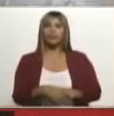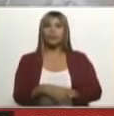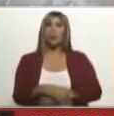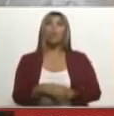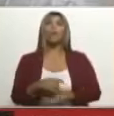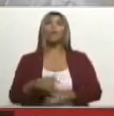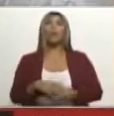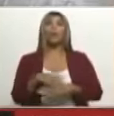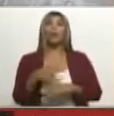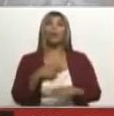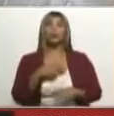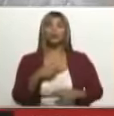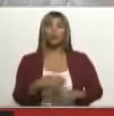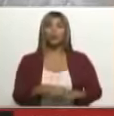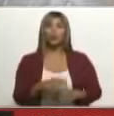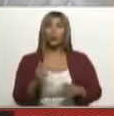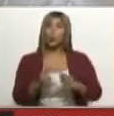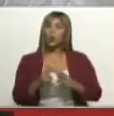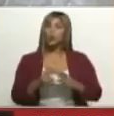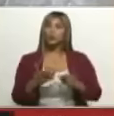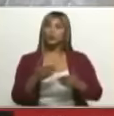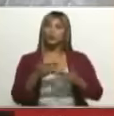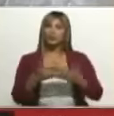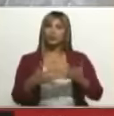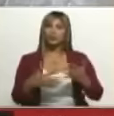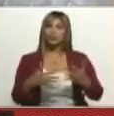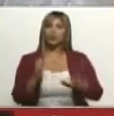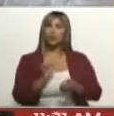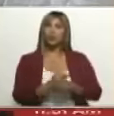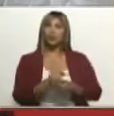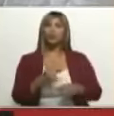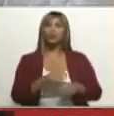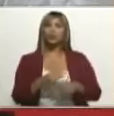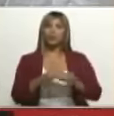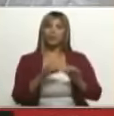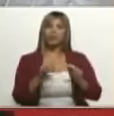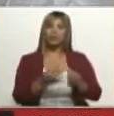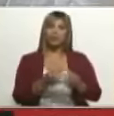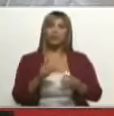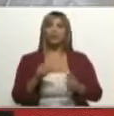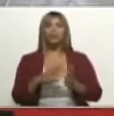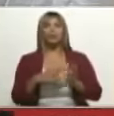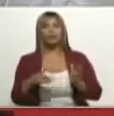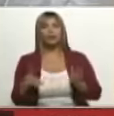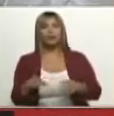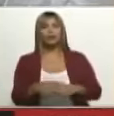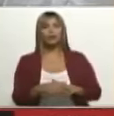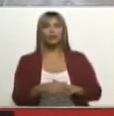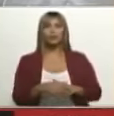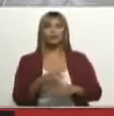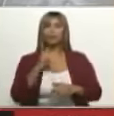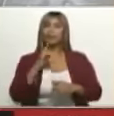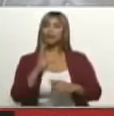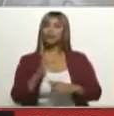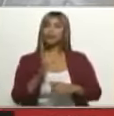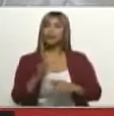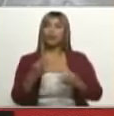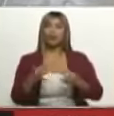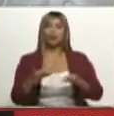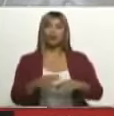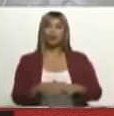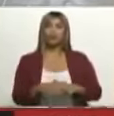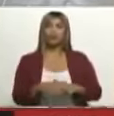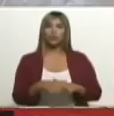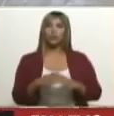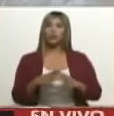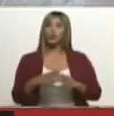nosotros conocemos, pues, que los privados de libertad tienen su familia y tienen derecho, pues, a también a ser juzgados por sus jueces naturales.